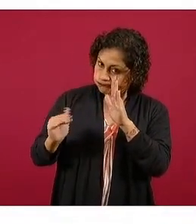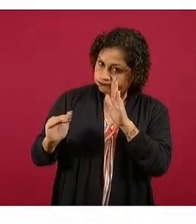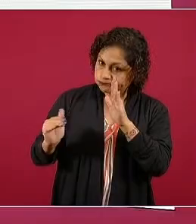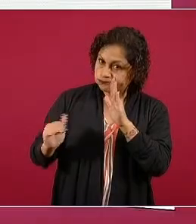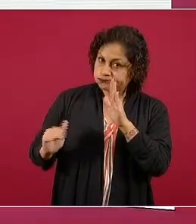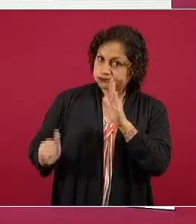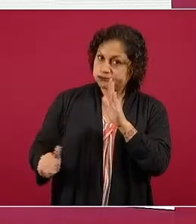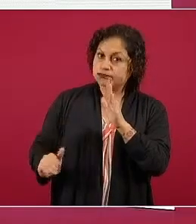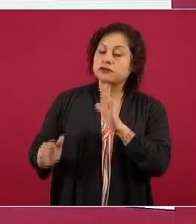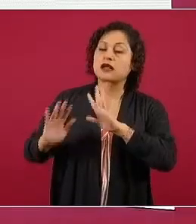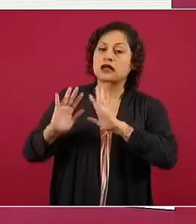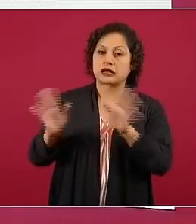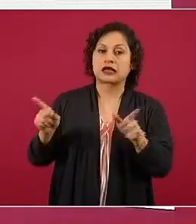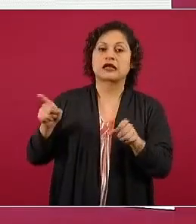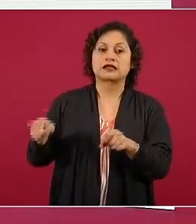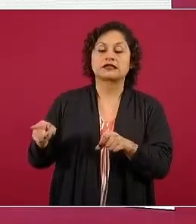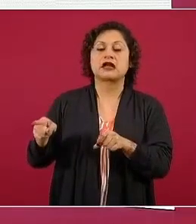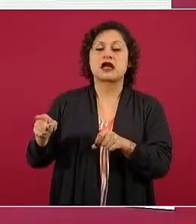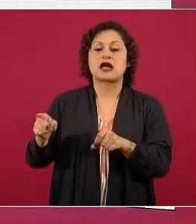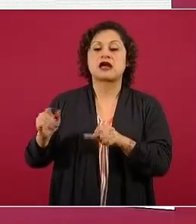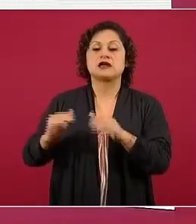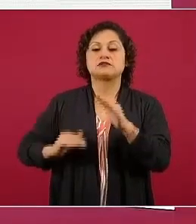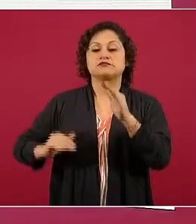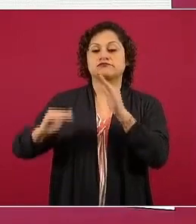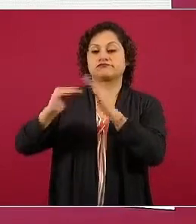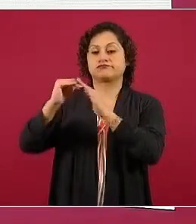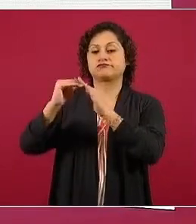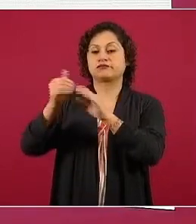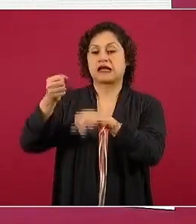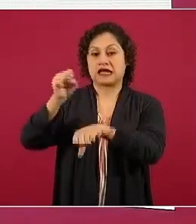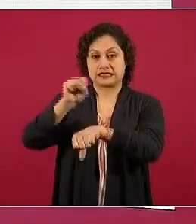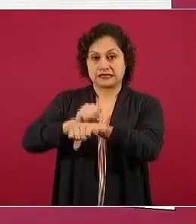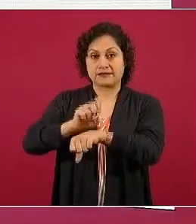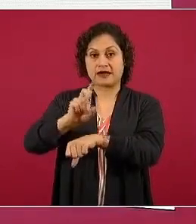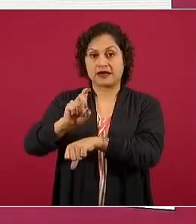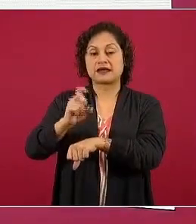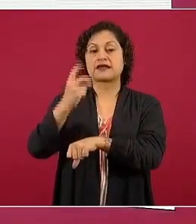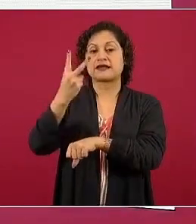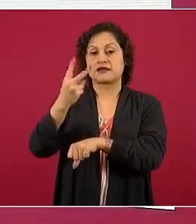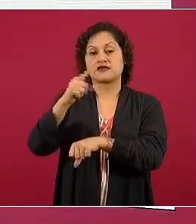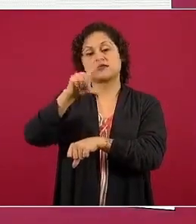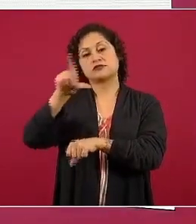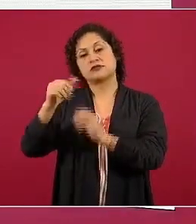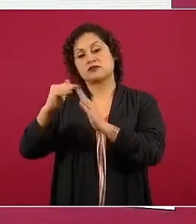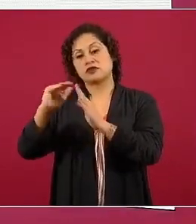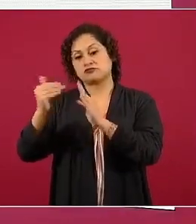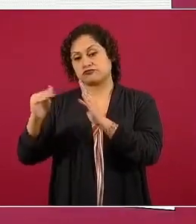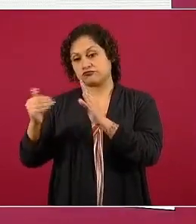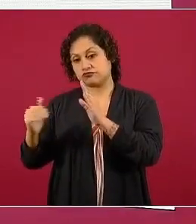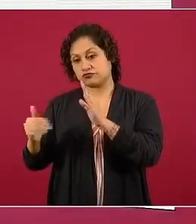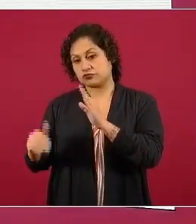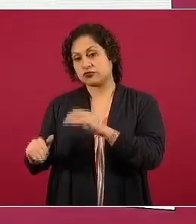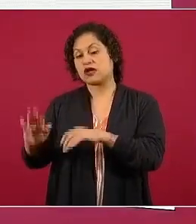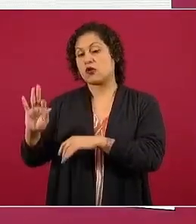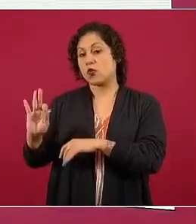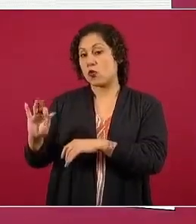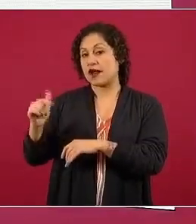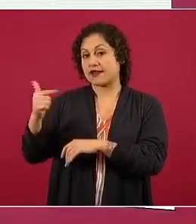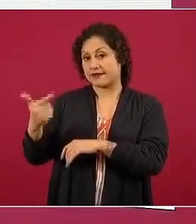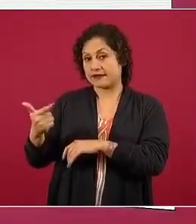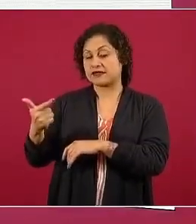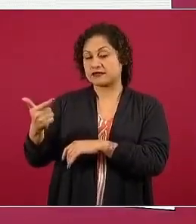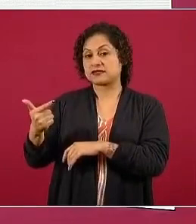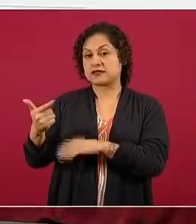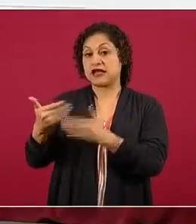tenido y ya ha rebasado el pico máximo que tuvo en la semana 32. Ahora en la semana 47 ha tenido, abre con